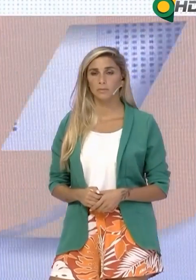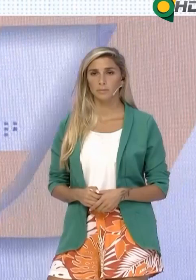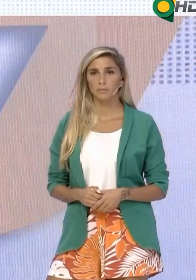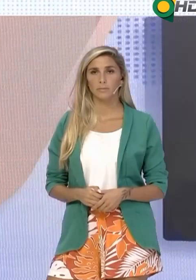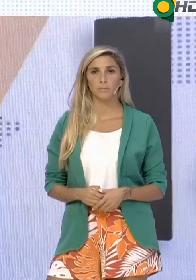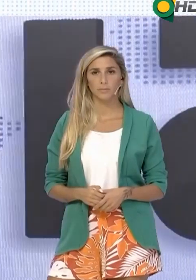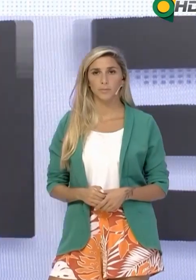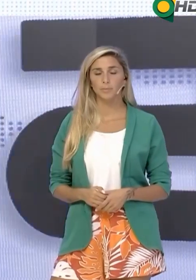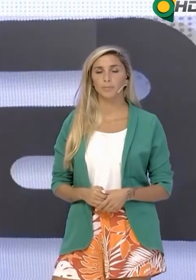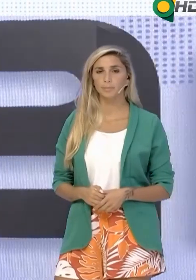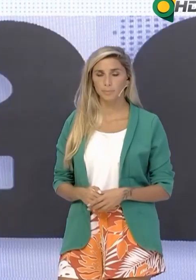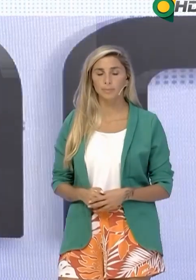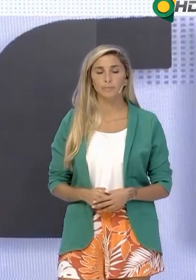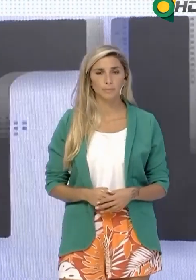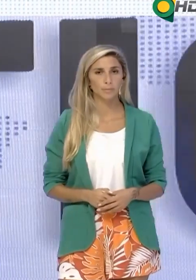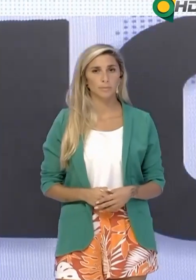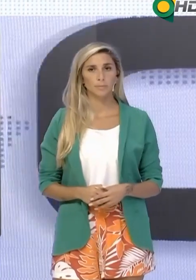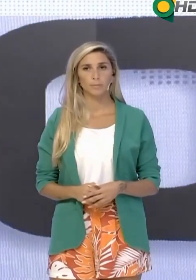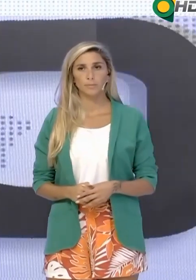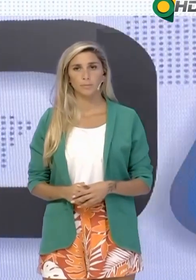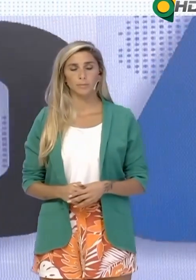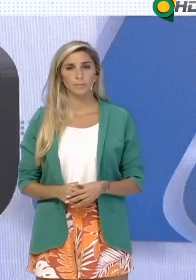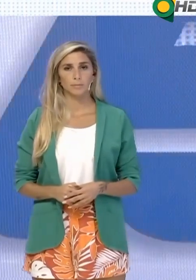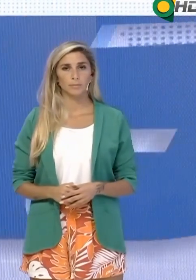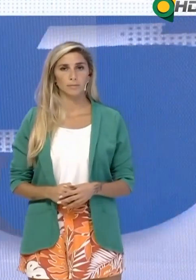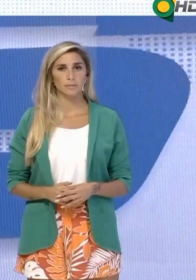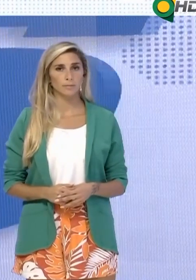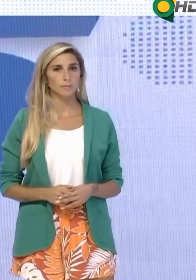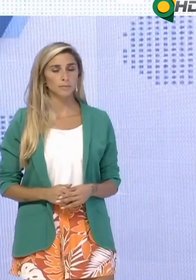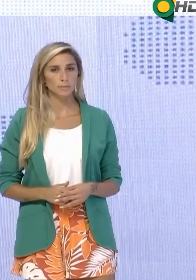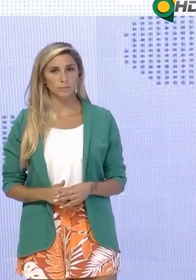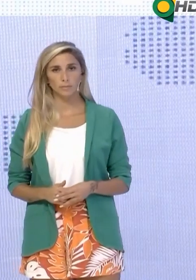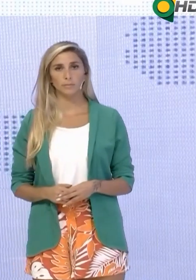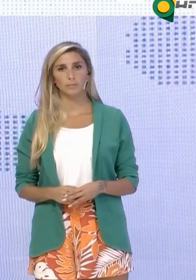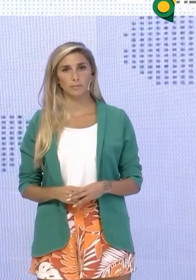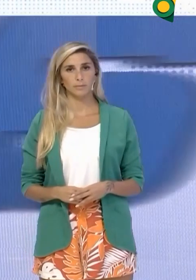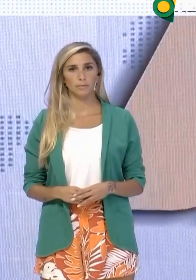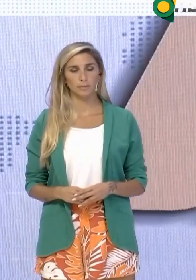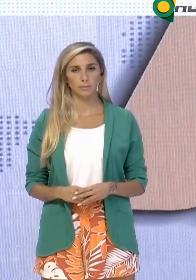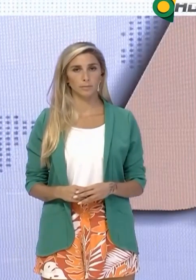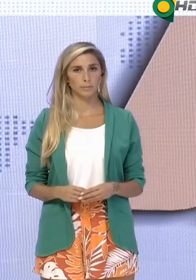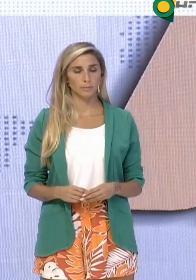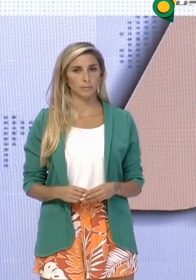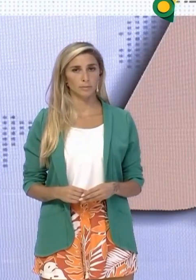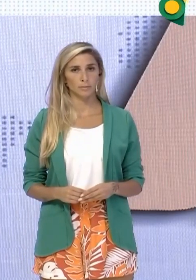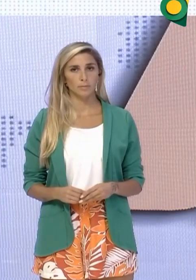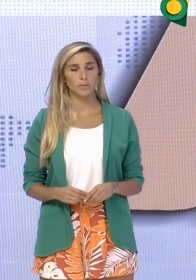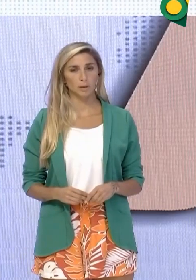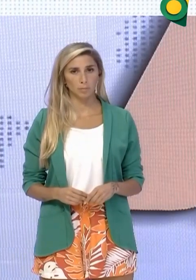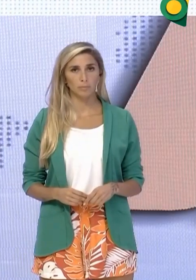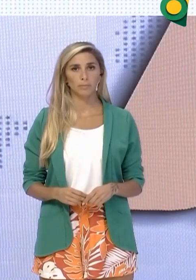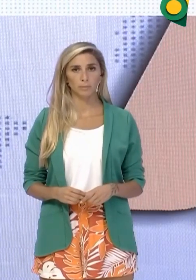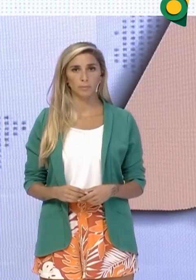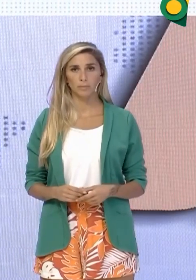sacar un pasaje de colectivo. Uh-huh. Bueno, hoy por hoy diría que la gran mayoría de la población está bancarizada. Sí.